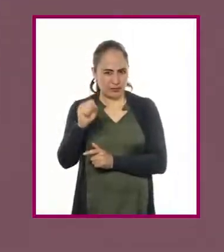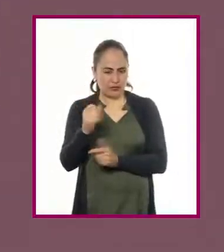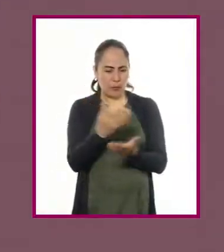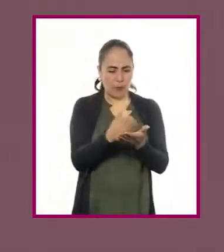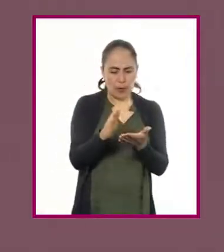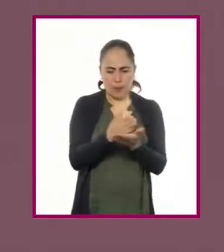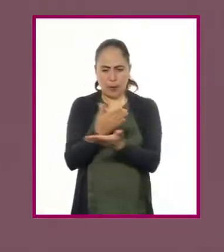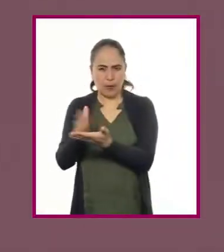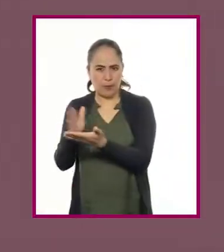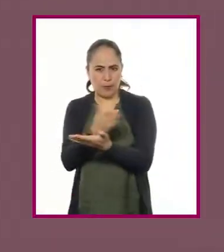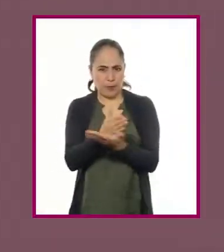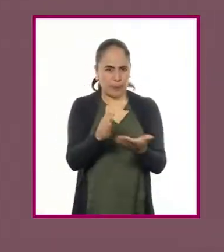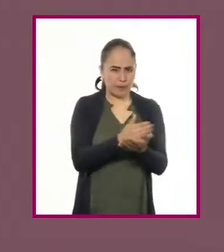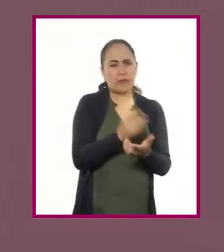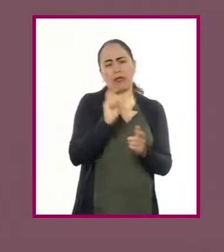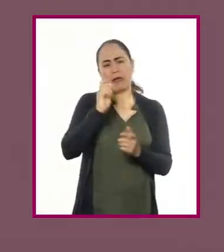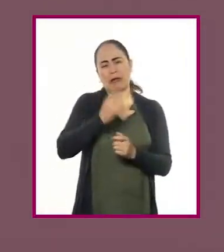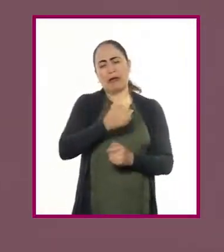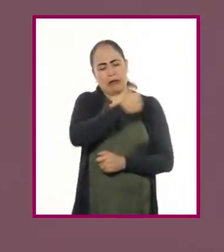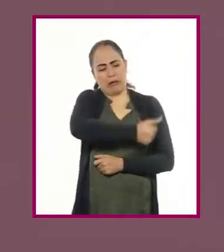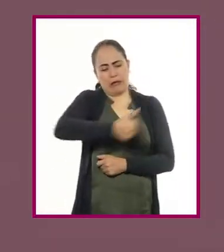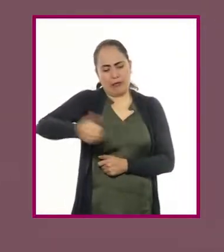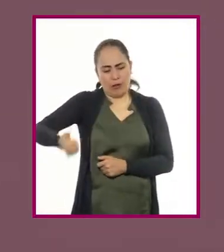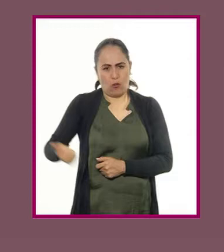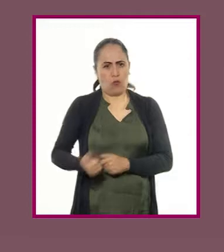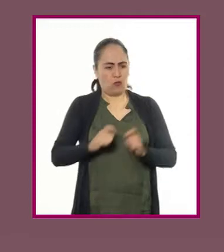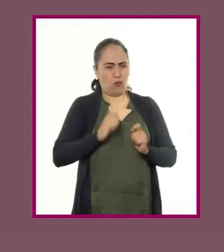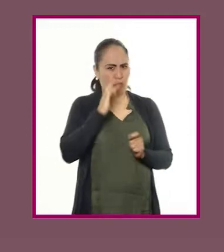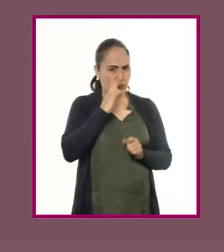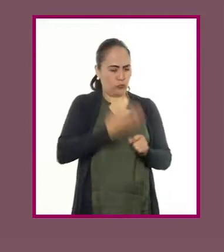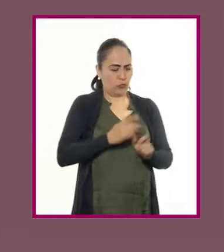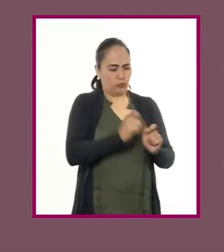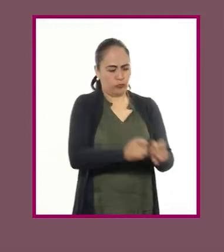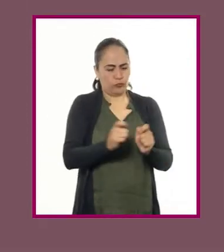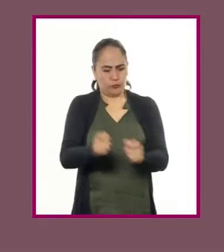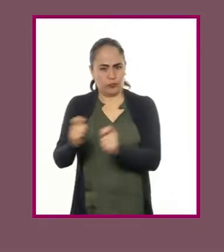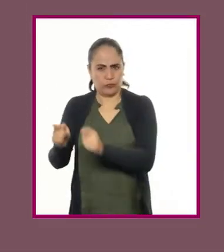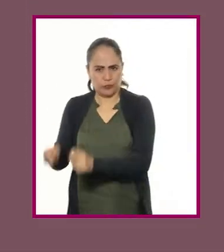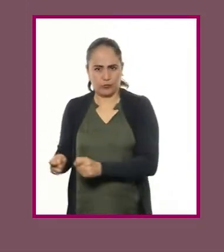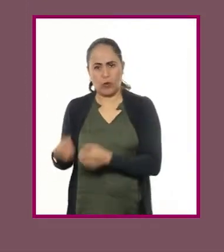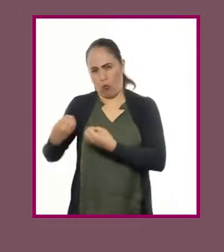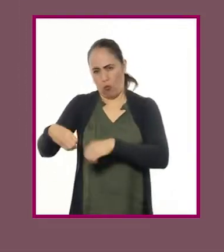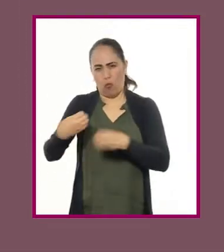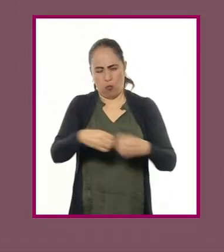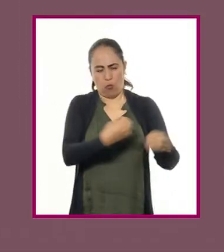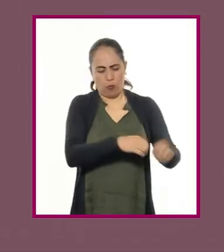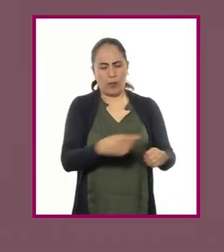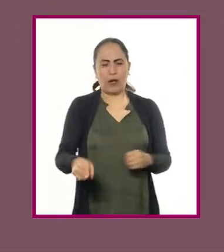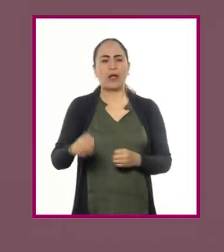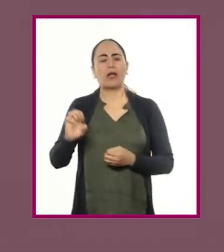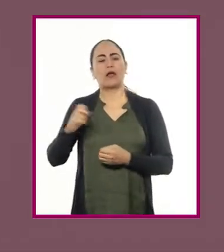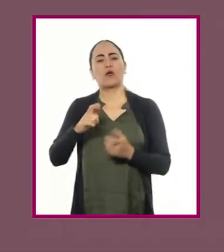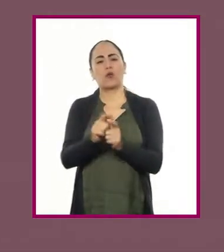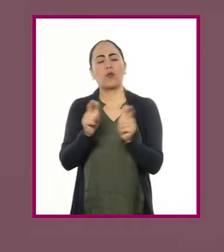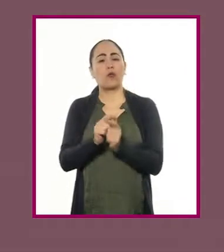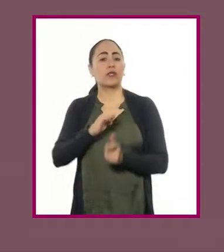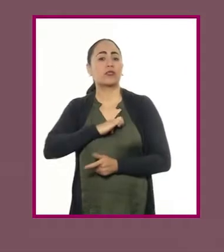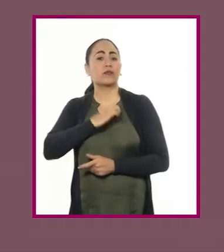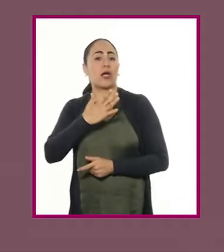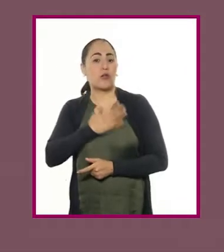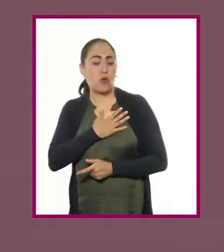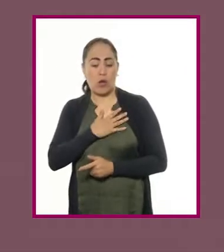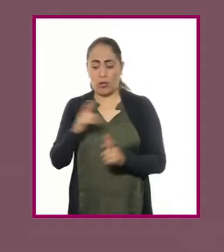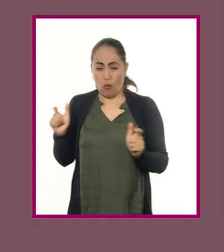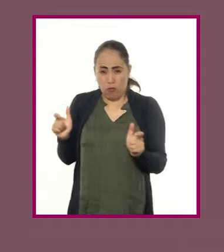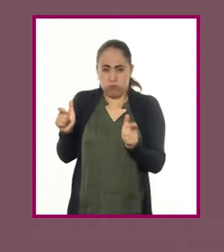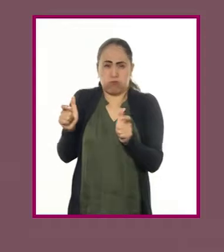en parte las ocupaciones de la población. Los españoles o peninsulares fueron el grupo más